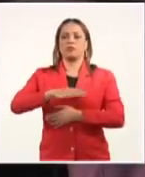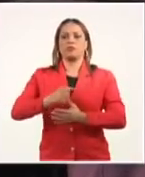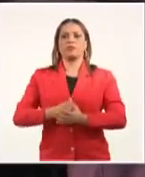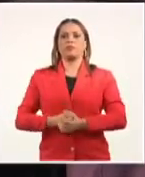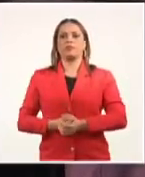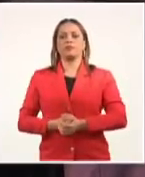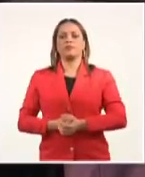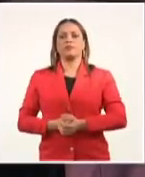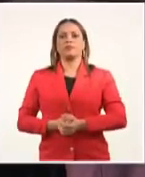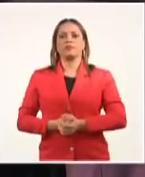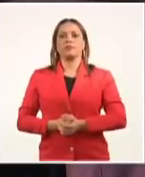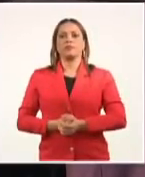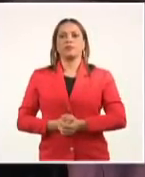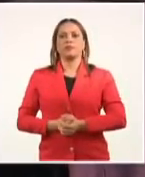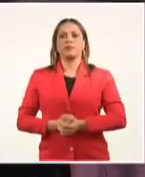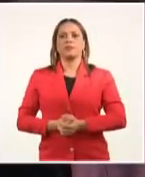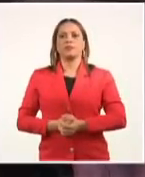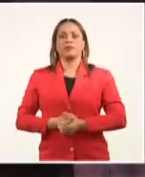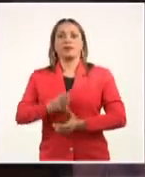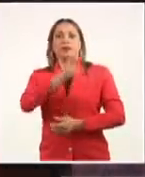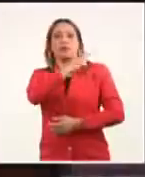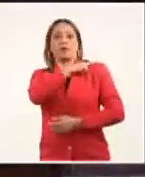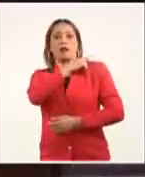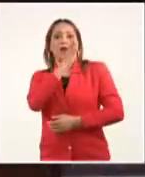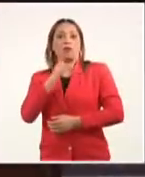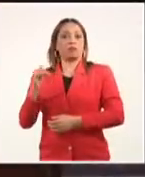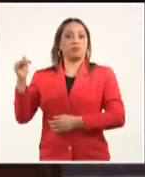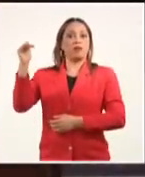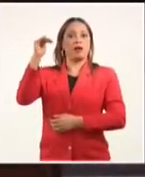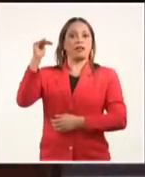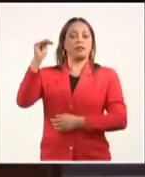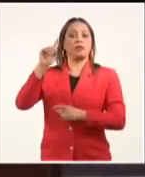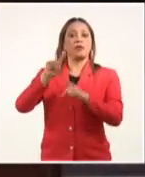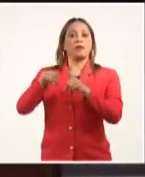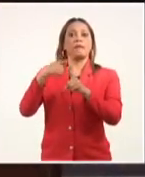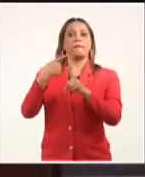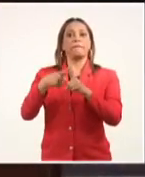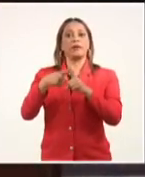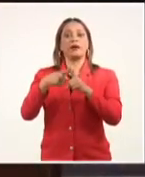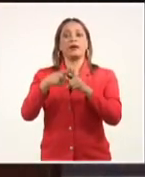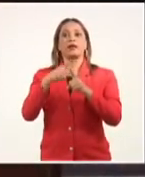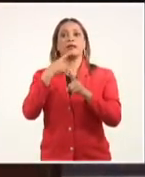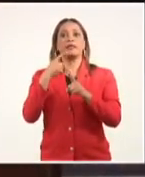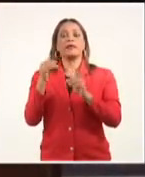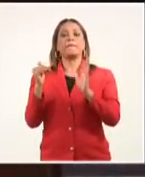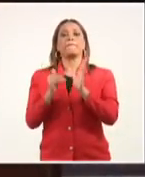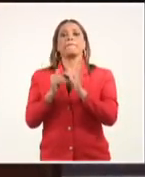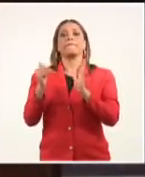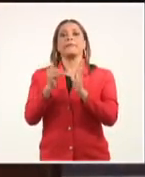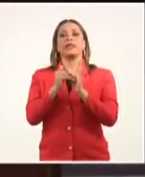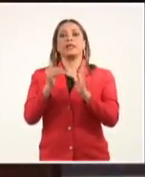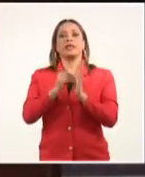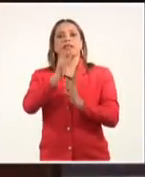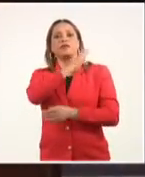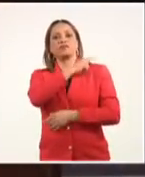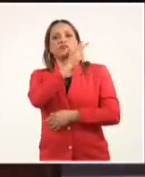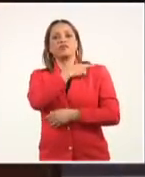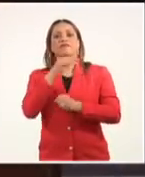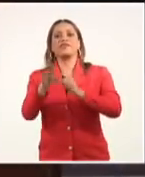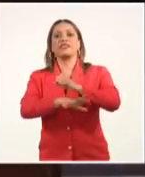los más altos cargos hasta las decenas de miles de dirigentes de